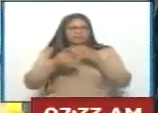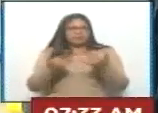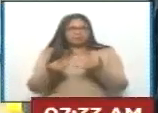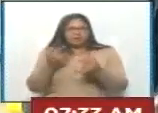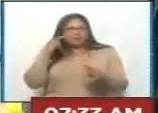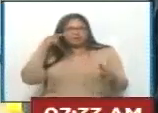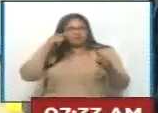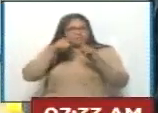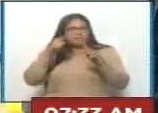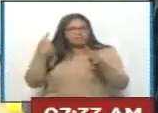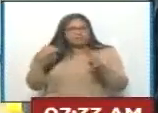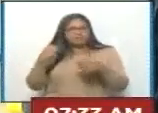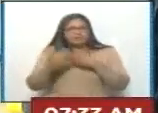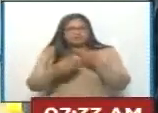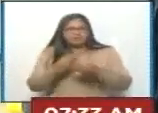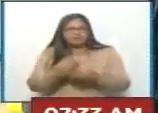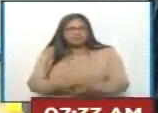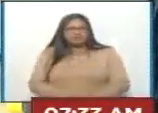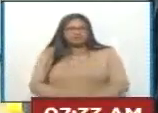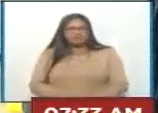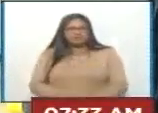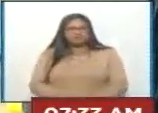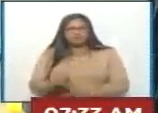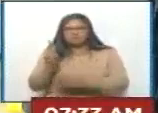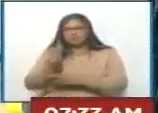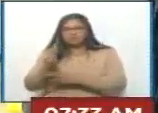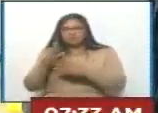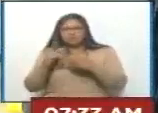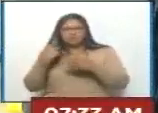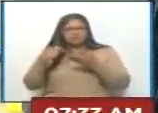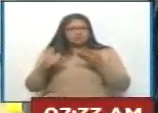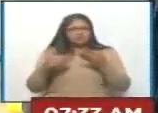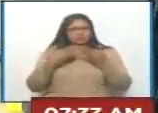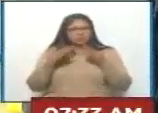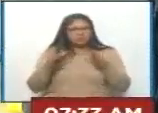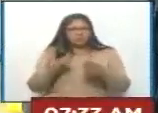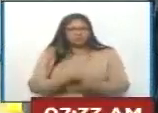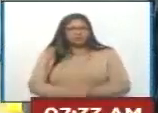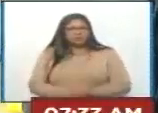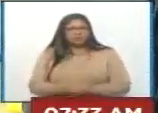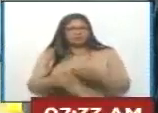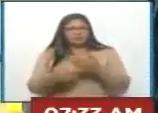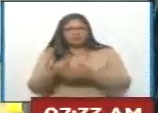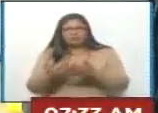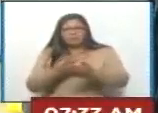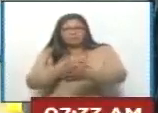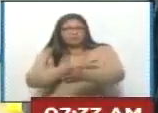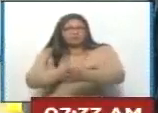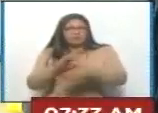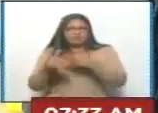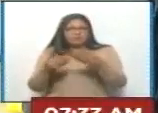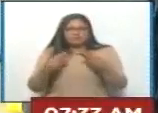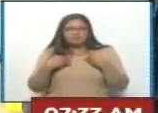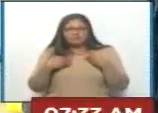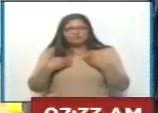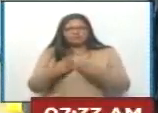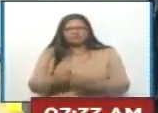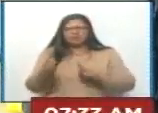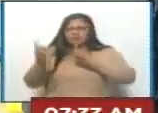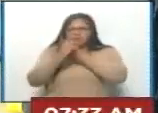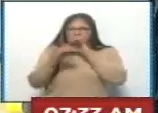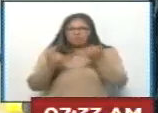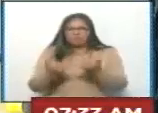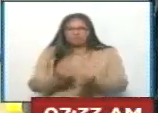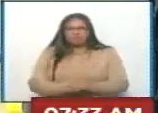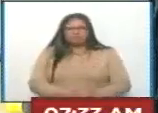propósito. Ahora, del punto fijo. No, y utilizar todos los recursos disponibles, incluso aquellos más sanguinarios y brutales, para enfrentar. No era